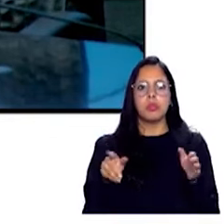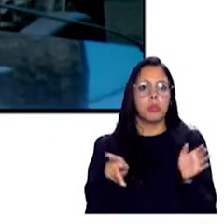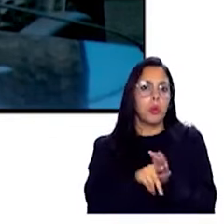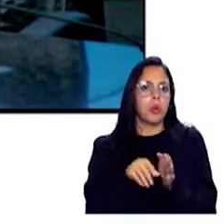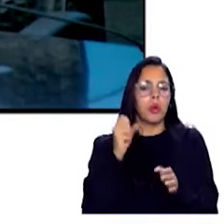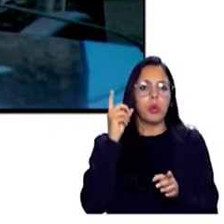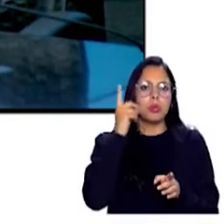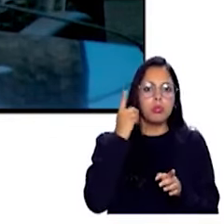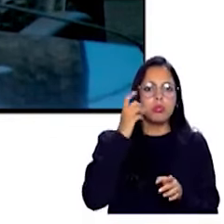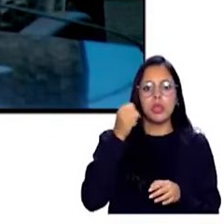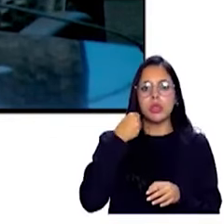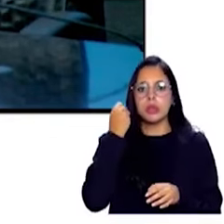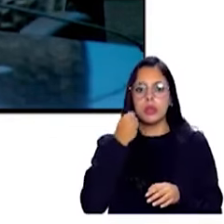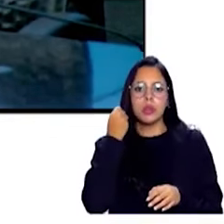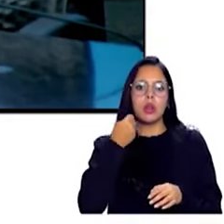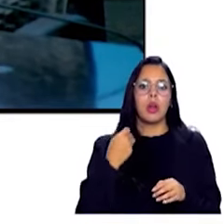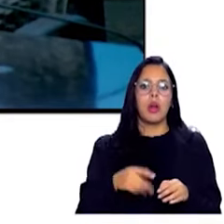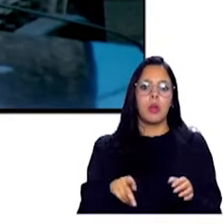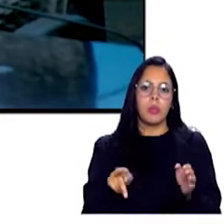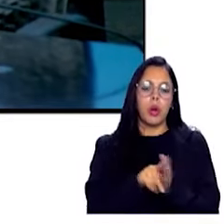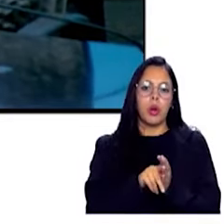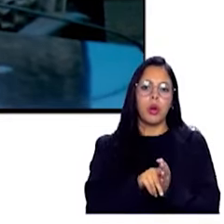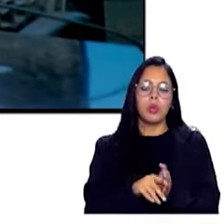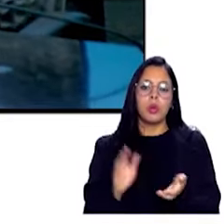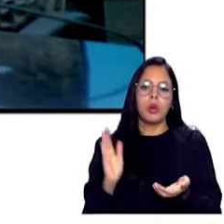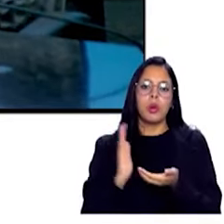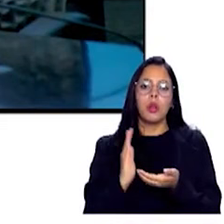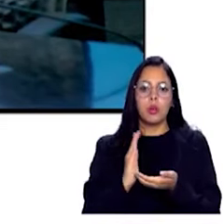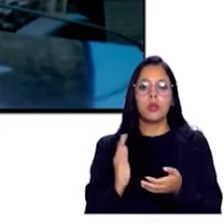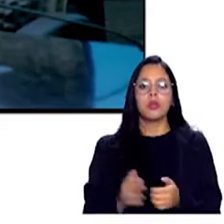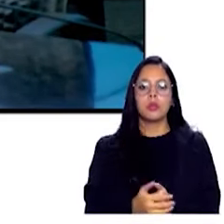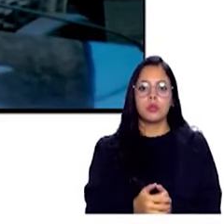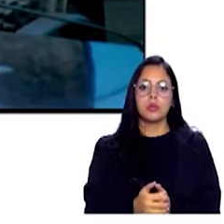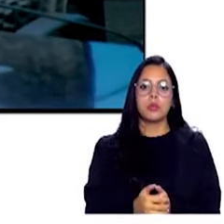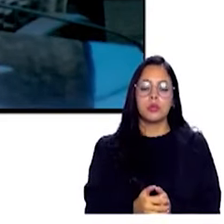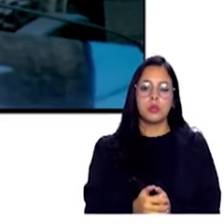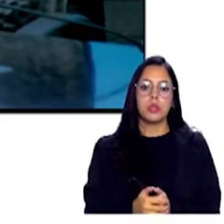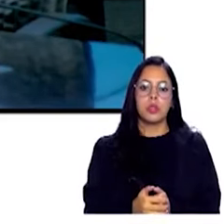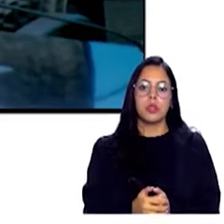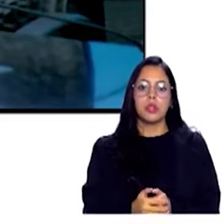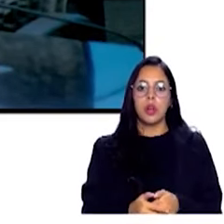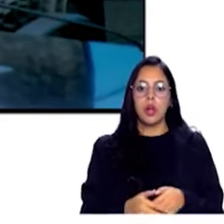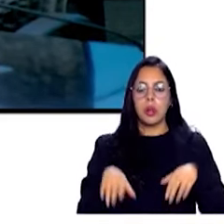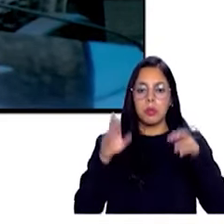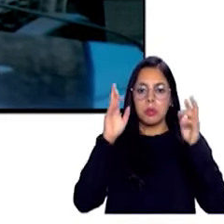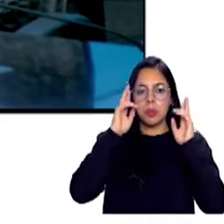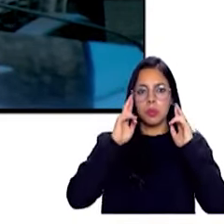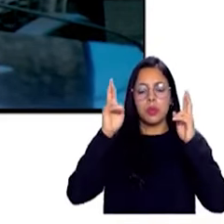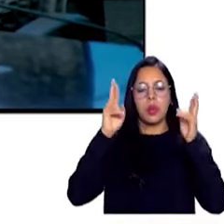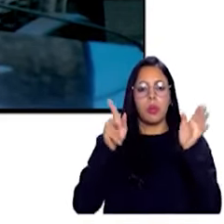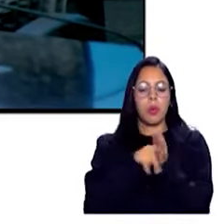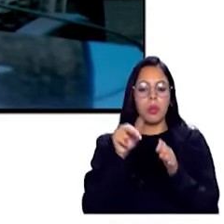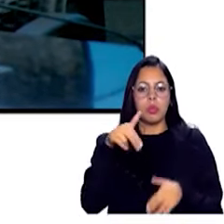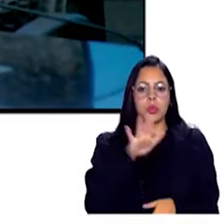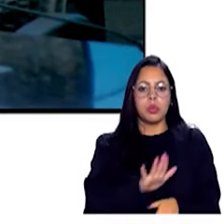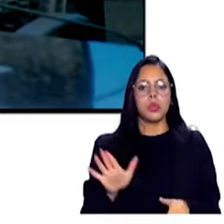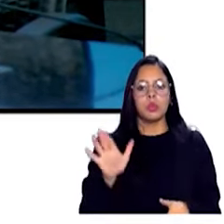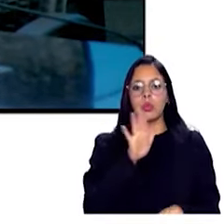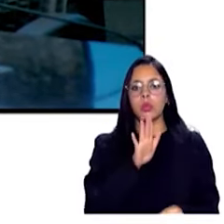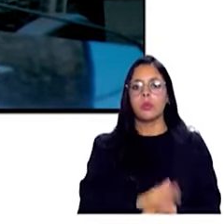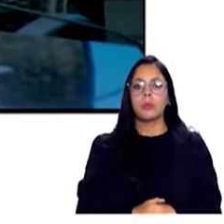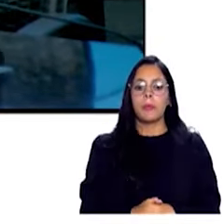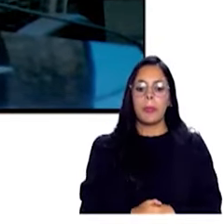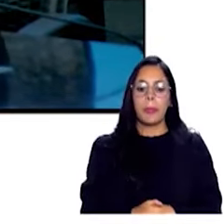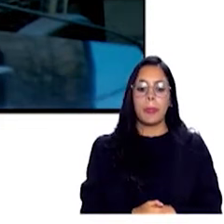senadores laara lasmar representativas nacionales además Hay ot